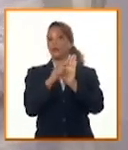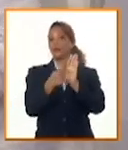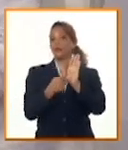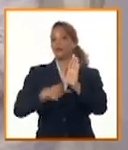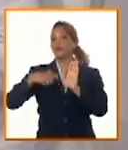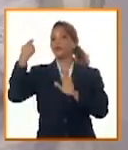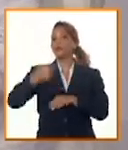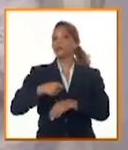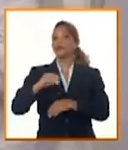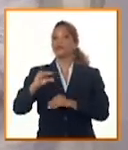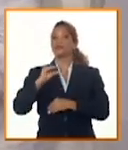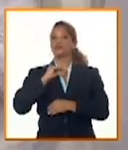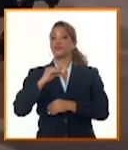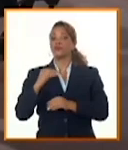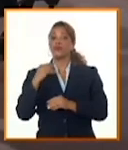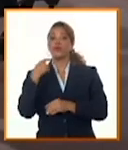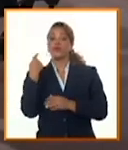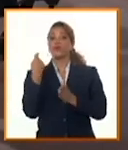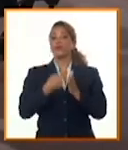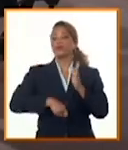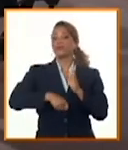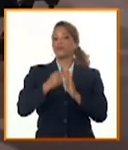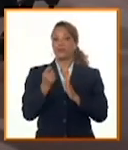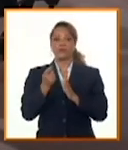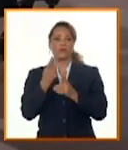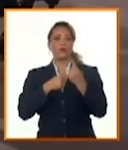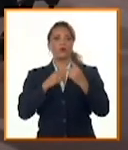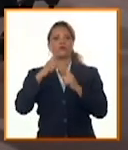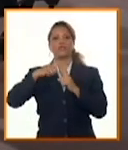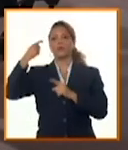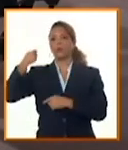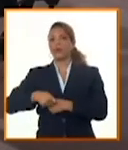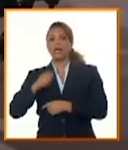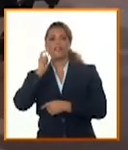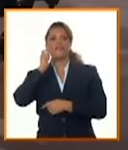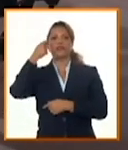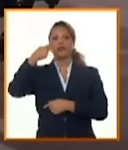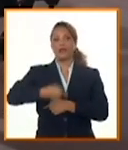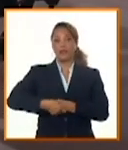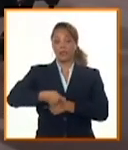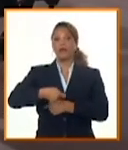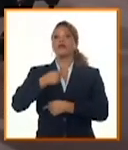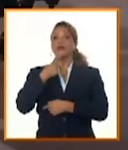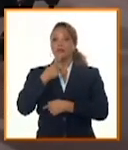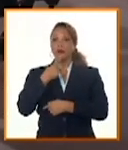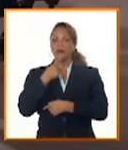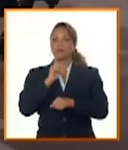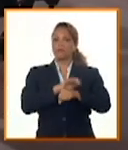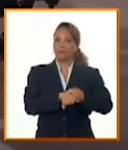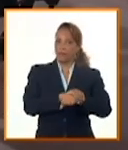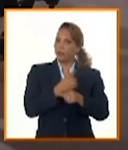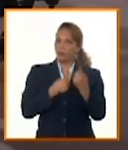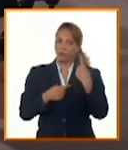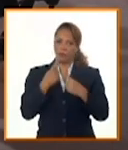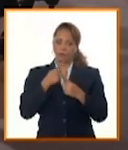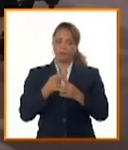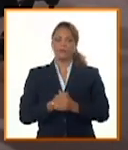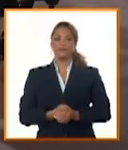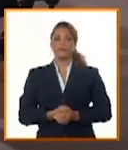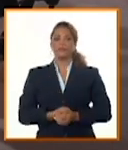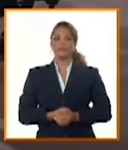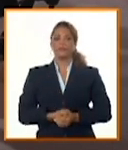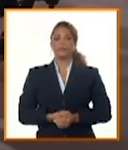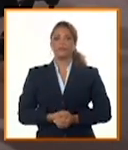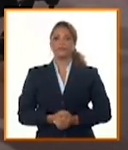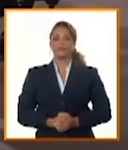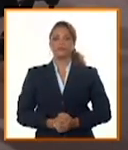las sanciones etcétera y los tribunales la fiscalía etcétera tienen están ejerciendo el debido control sobre